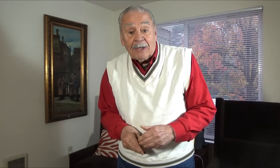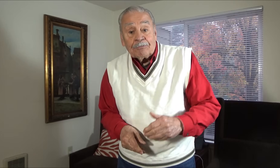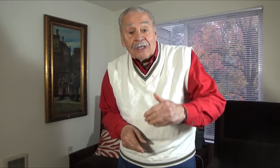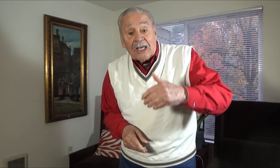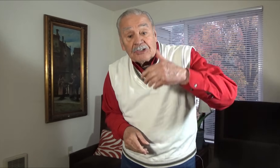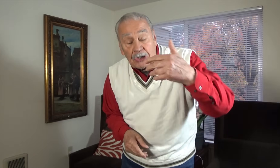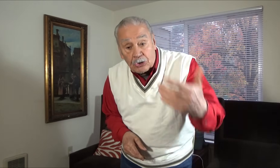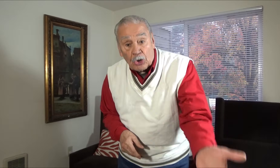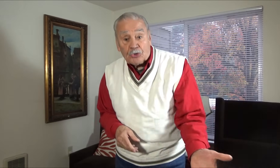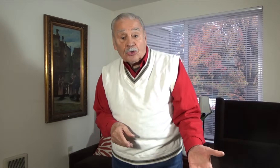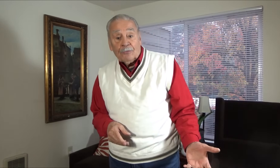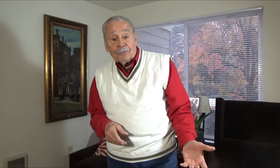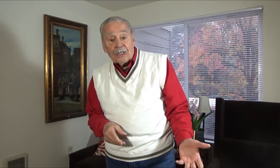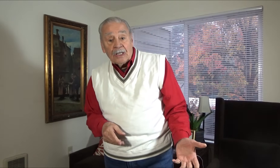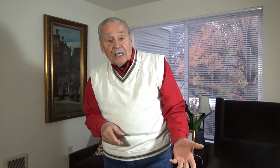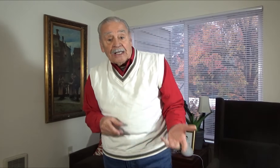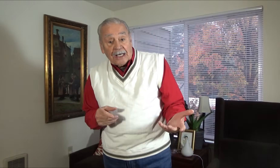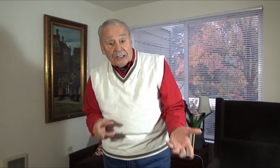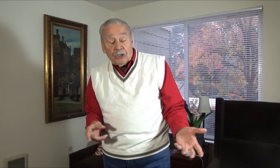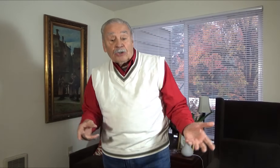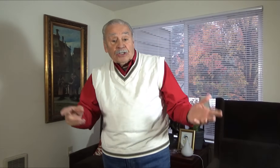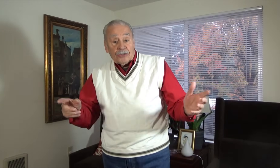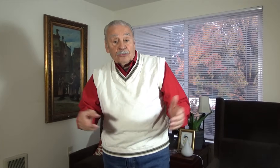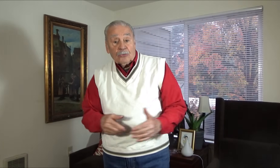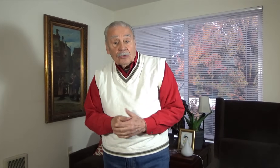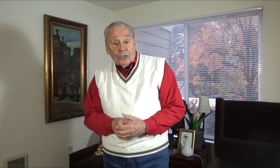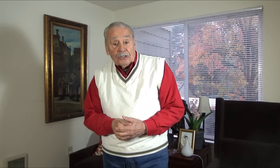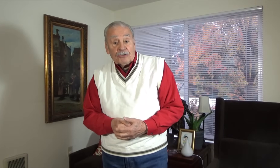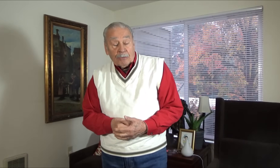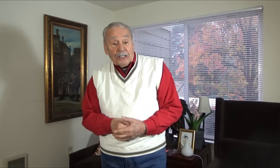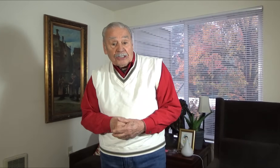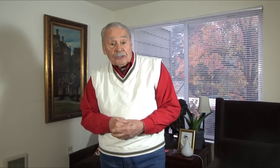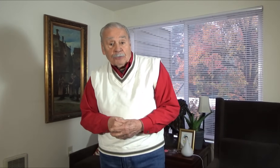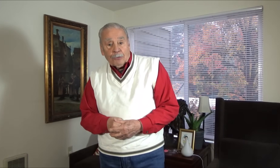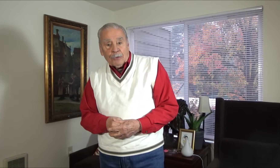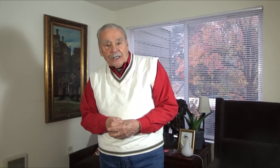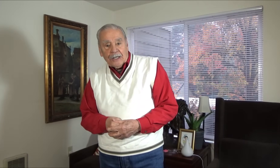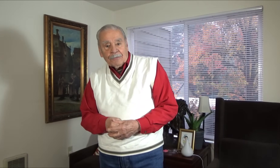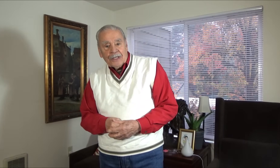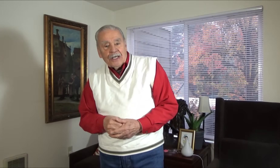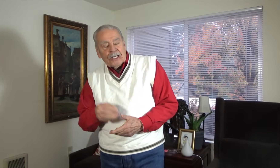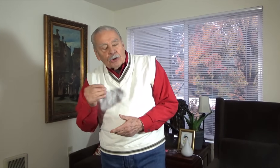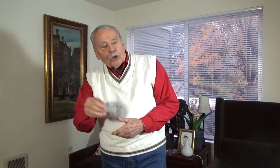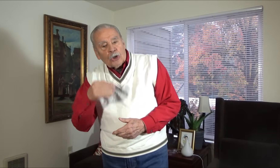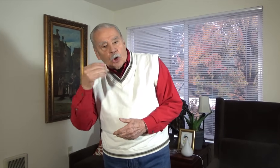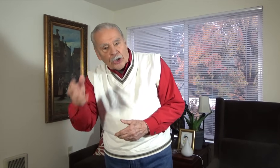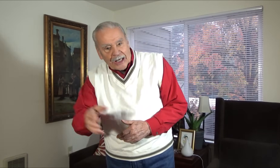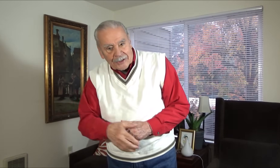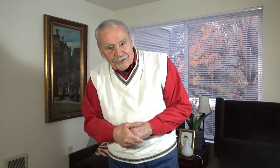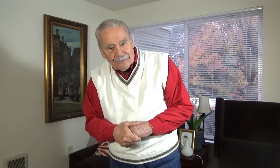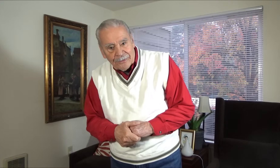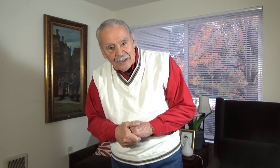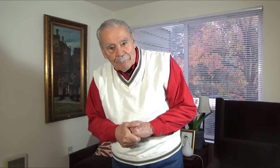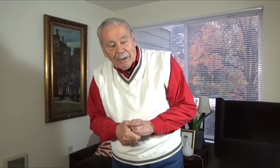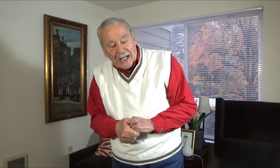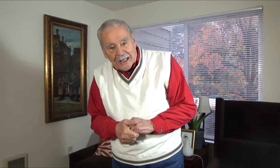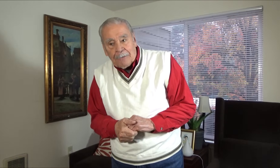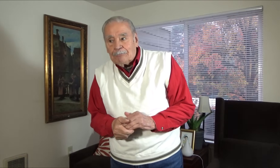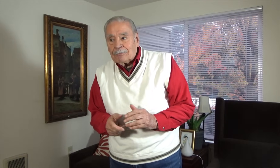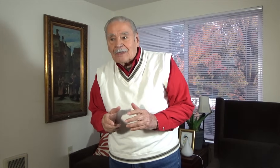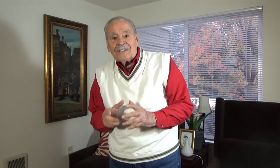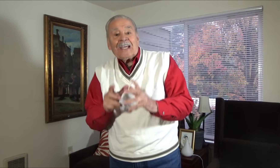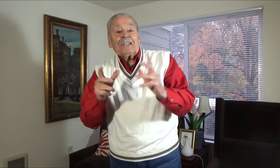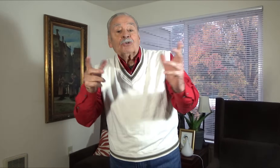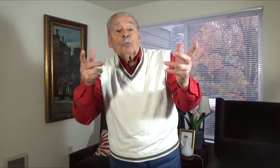que un hombre exitoso en la gestión de su administración pública. Quiero que lo oigas, para